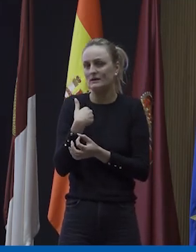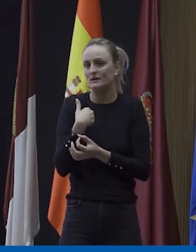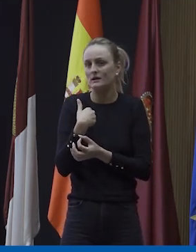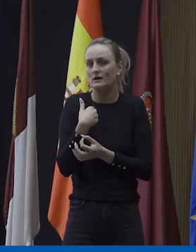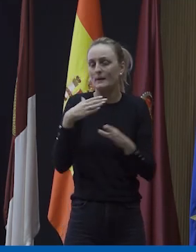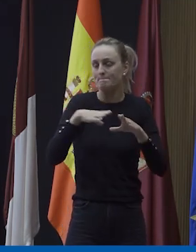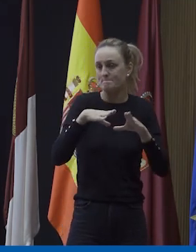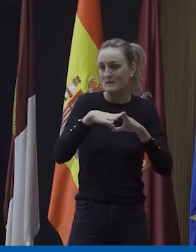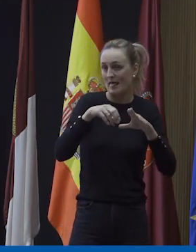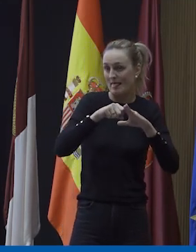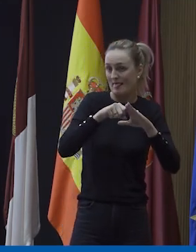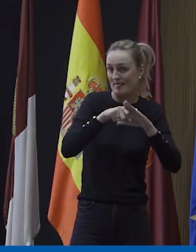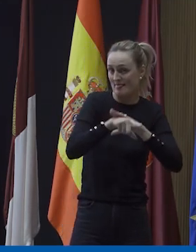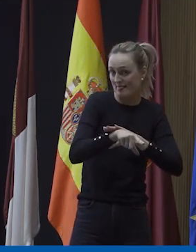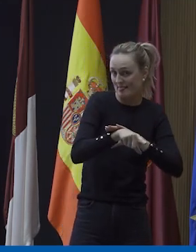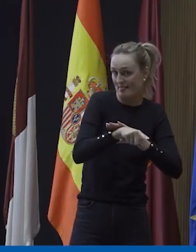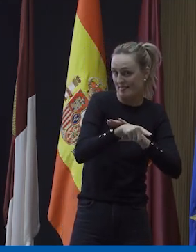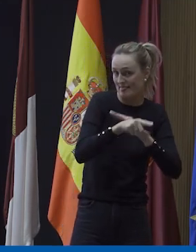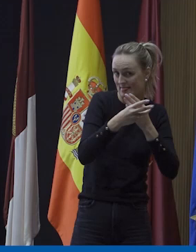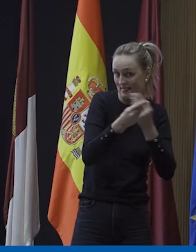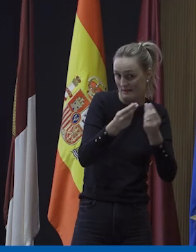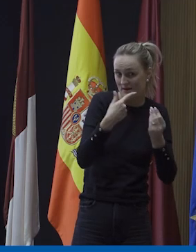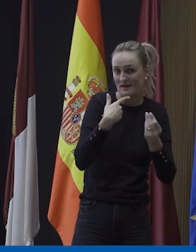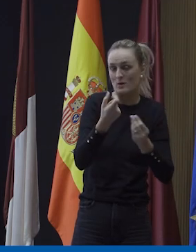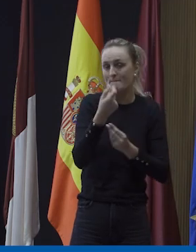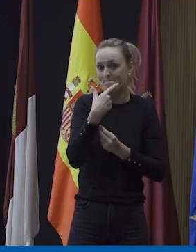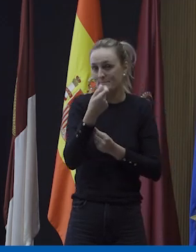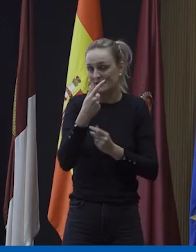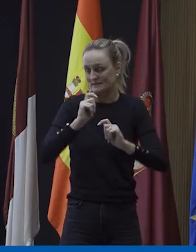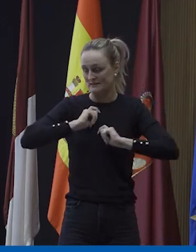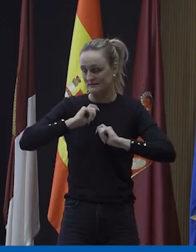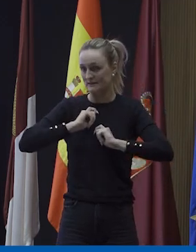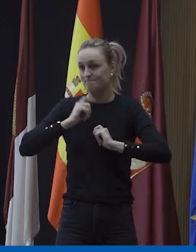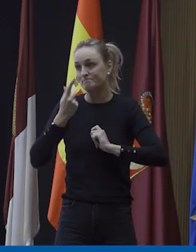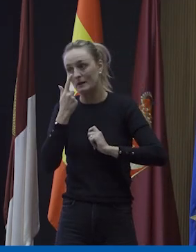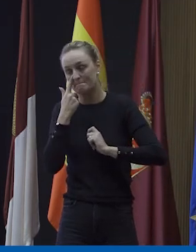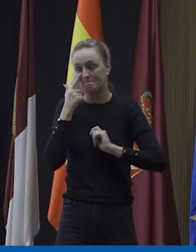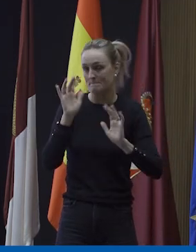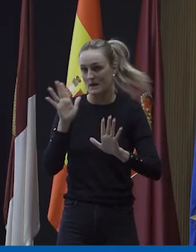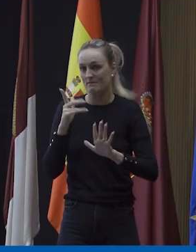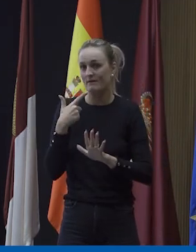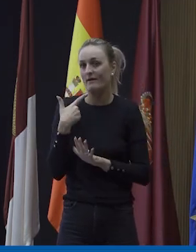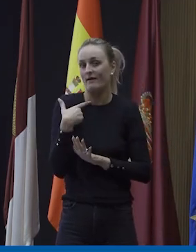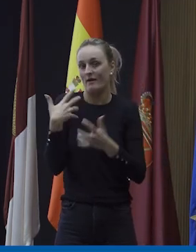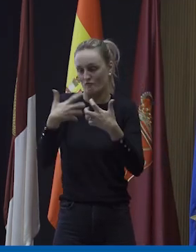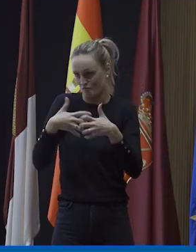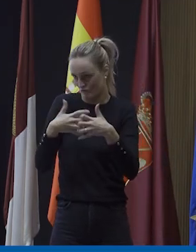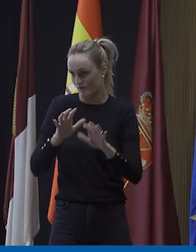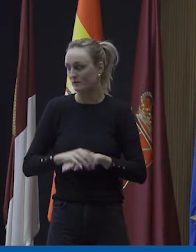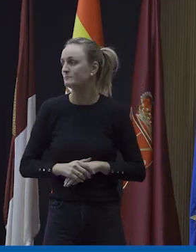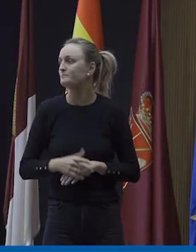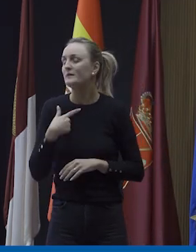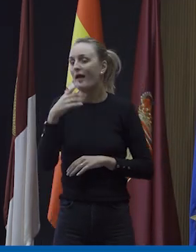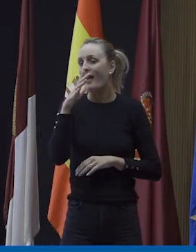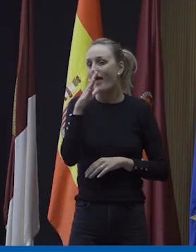se te escape el pis y te mandan unas pastillas que en teoría parece que van funcionando. Claro, ¿Qué pero opinas? yo ahora ya que sabemos un poco